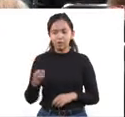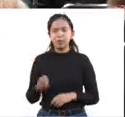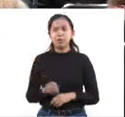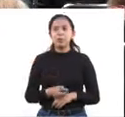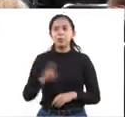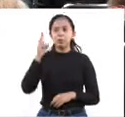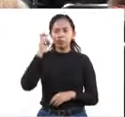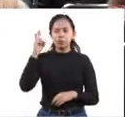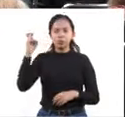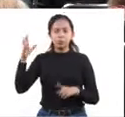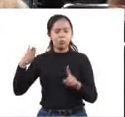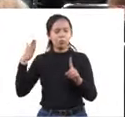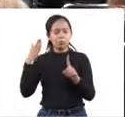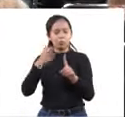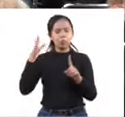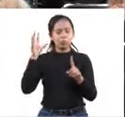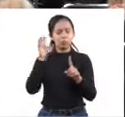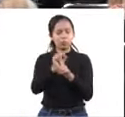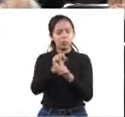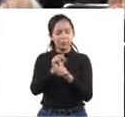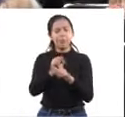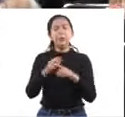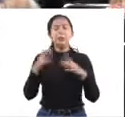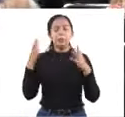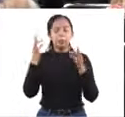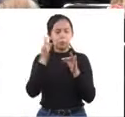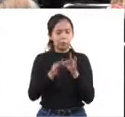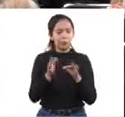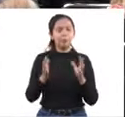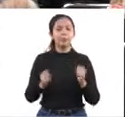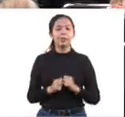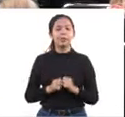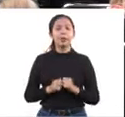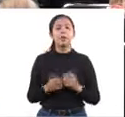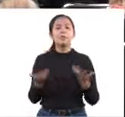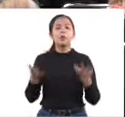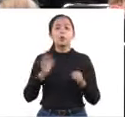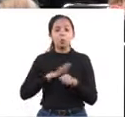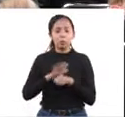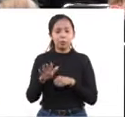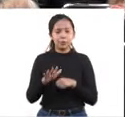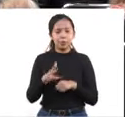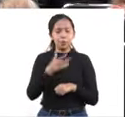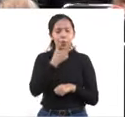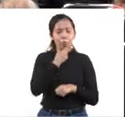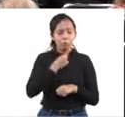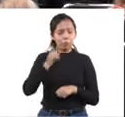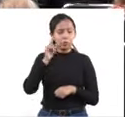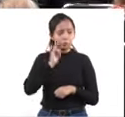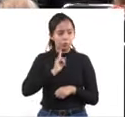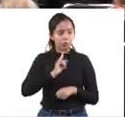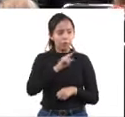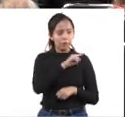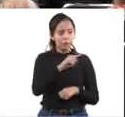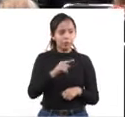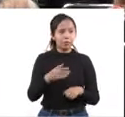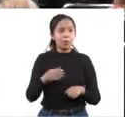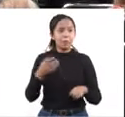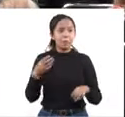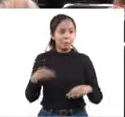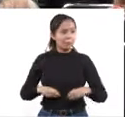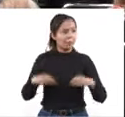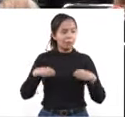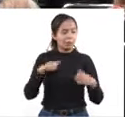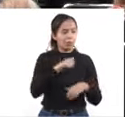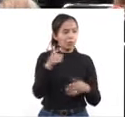realidad, el que cientos de jóvenes, hombres y mujeres, puedan venir a conocer sus raíces.